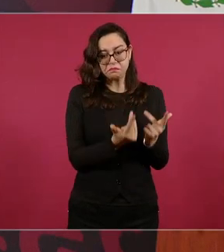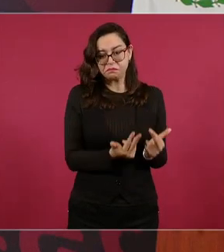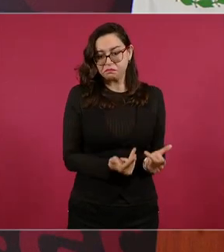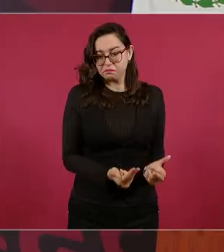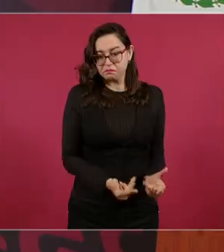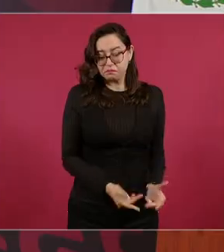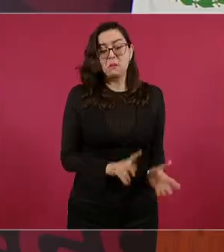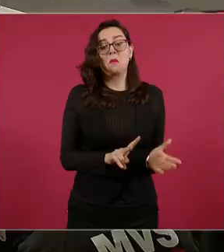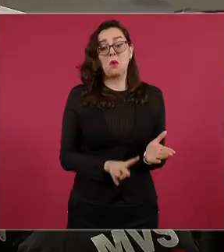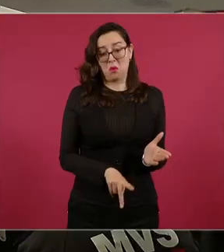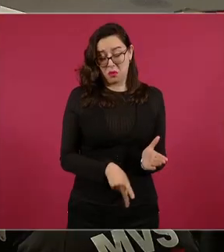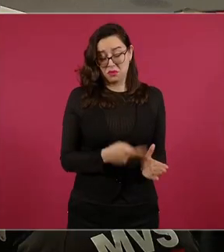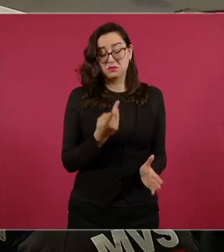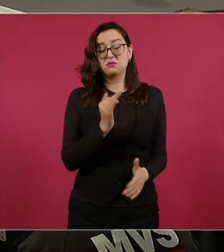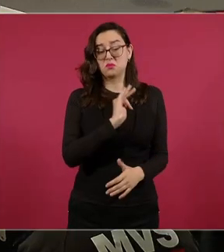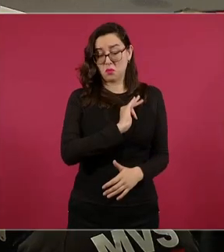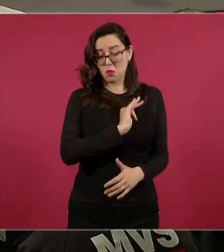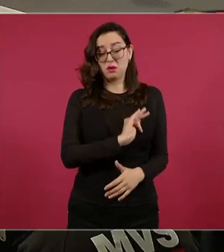en que